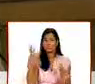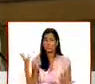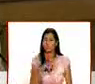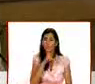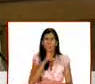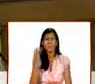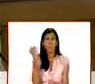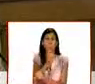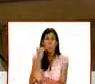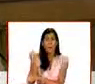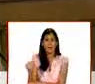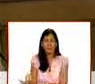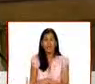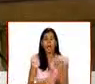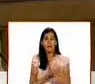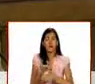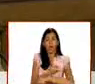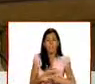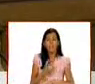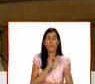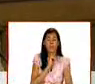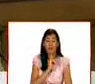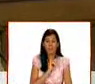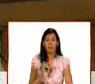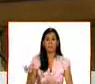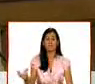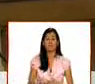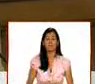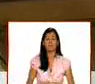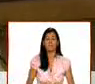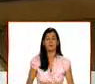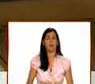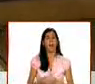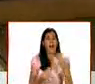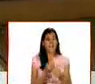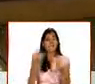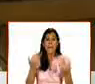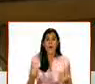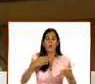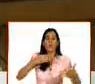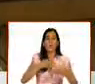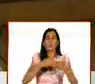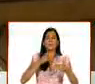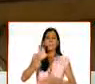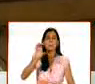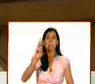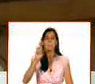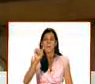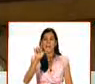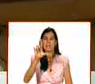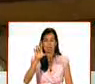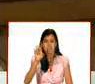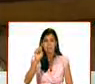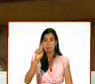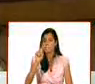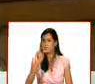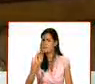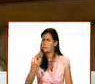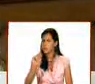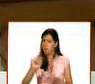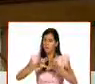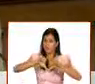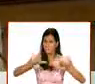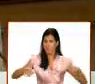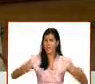masacre que el gobierno israelí está cometiendo contra el pueblo palestino en la Franja